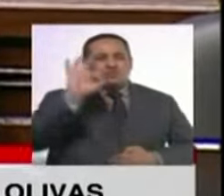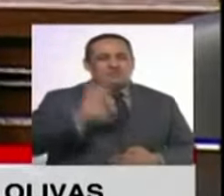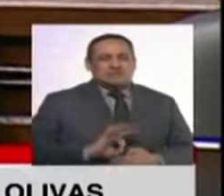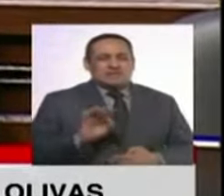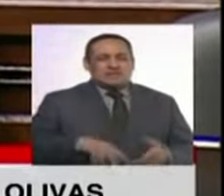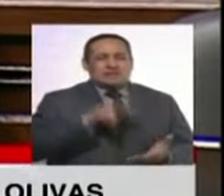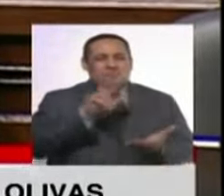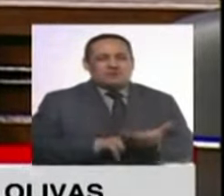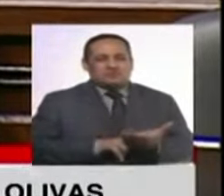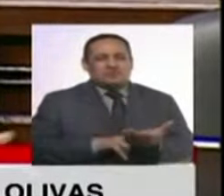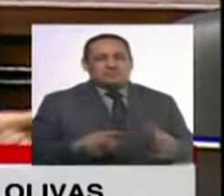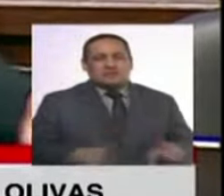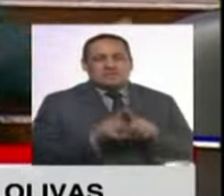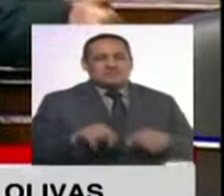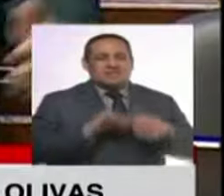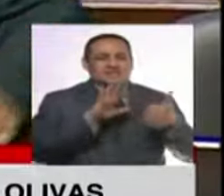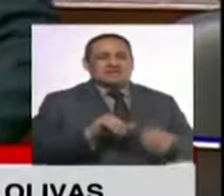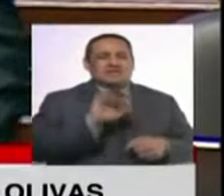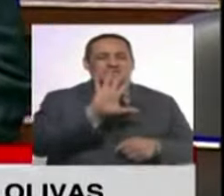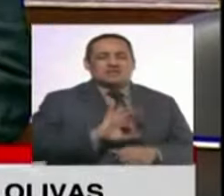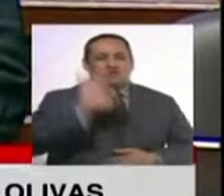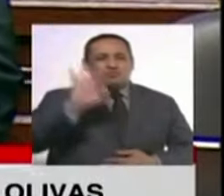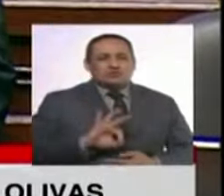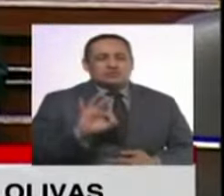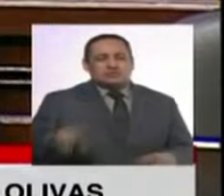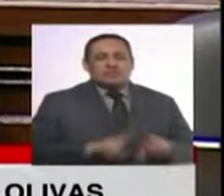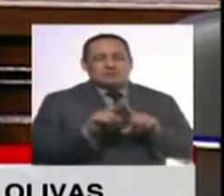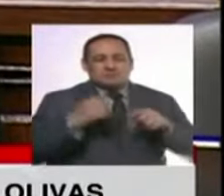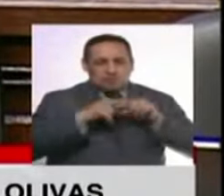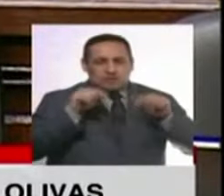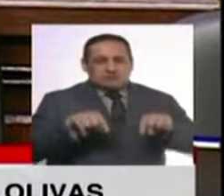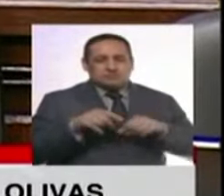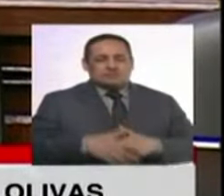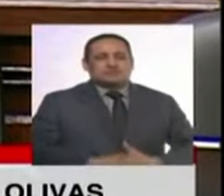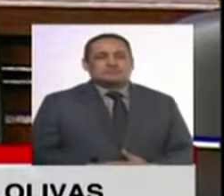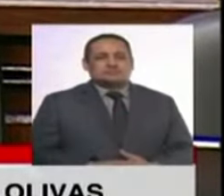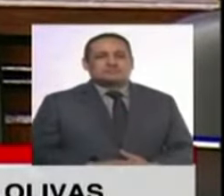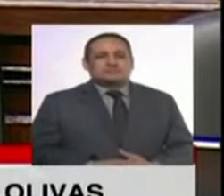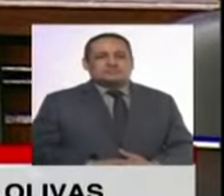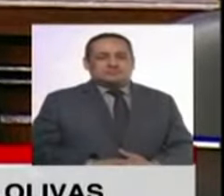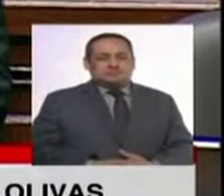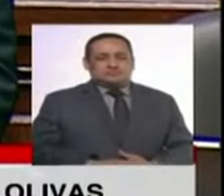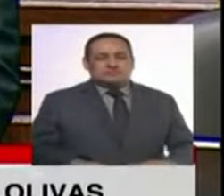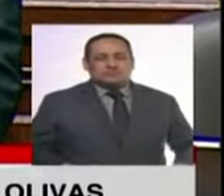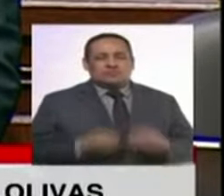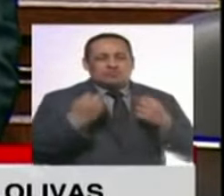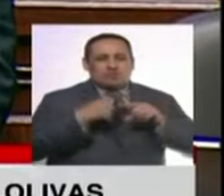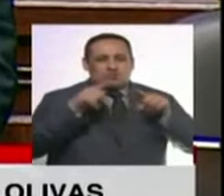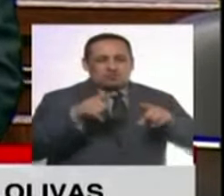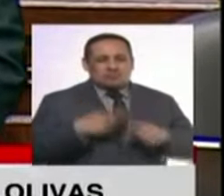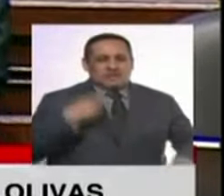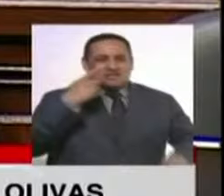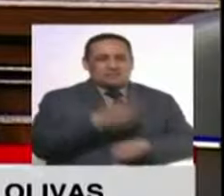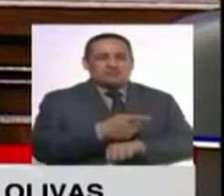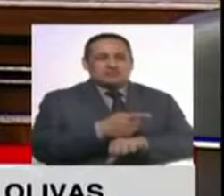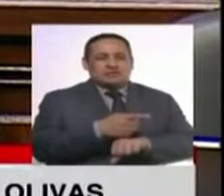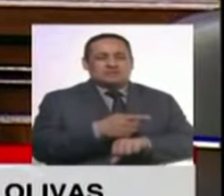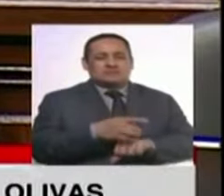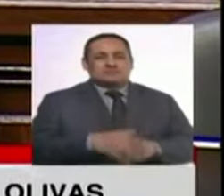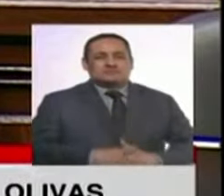de aprobación de seis cinco por ciento es por esto por una interpelación